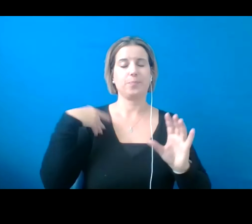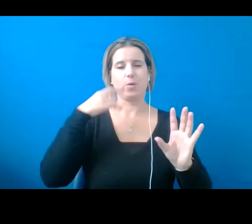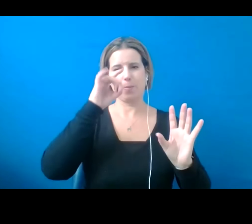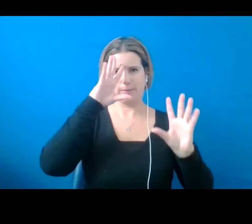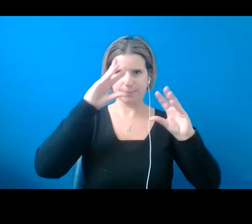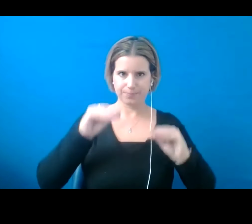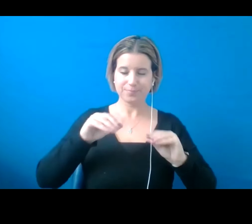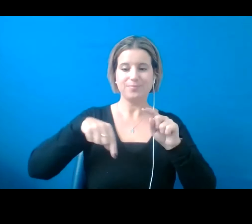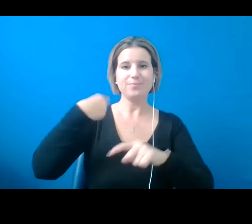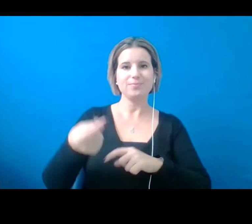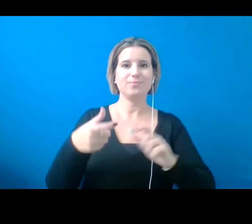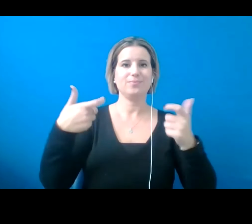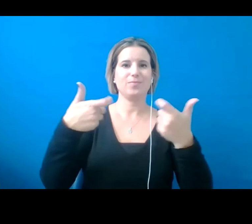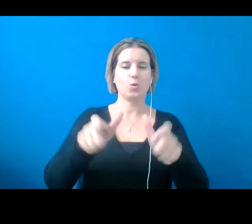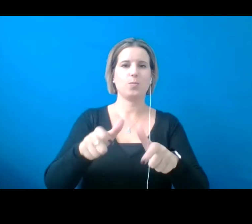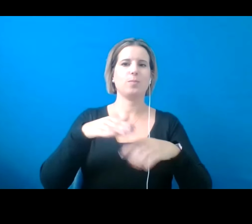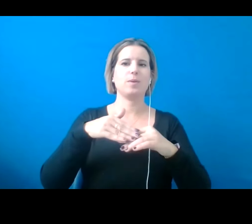niños con síndrome de Aperger